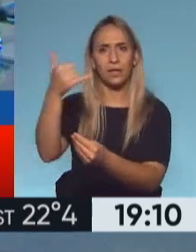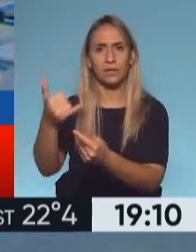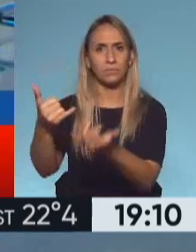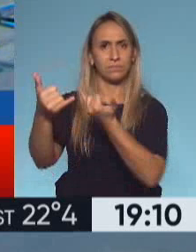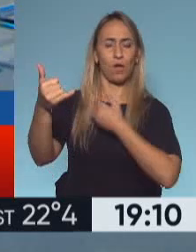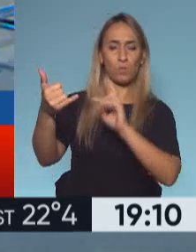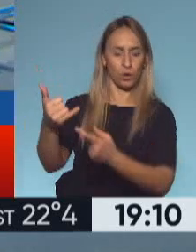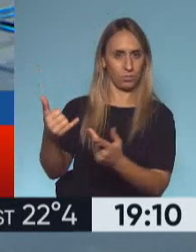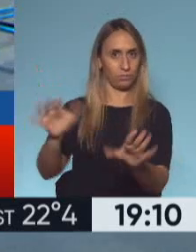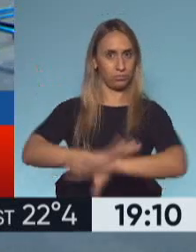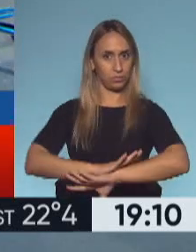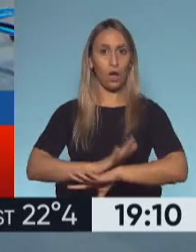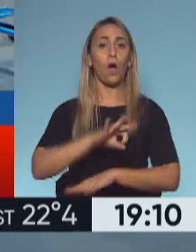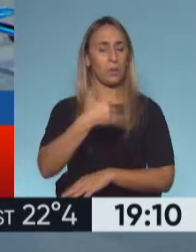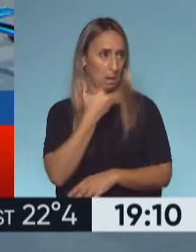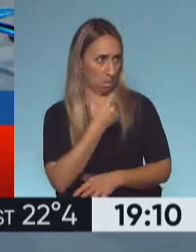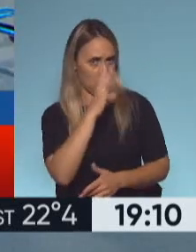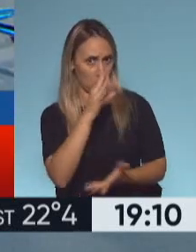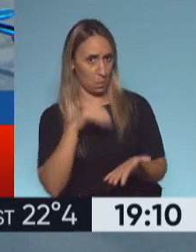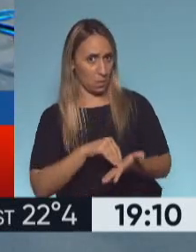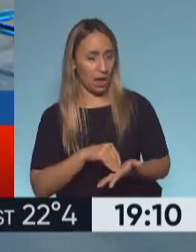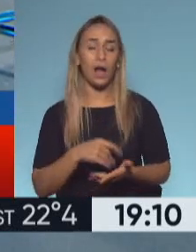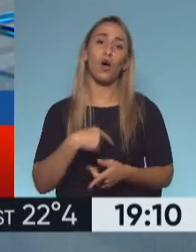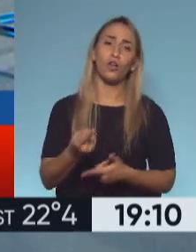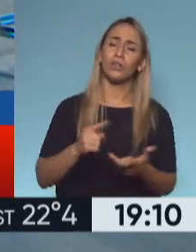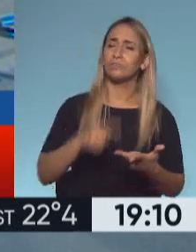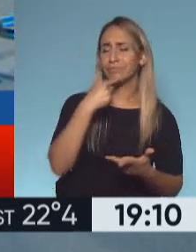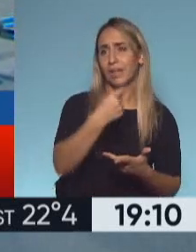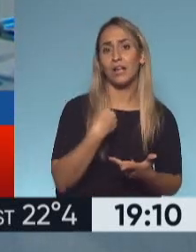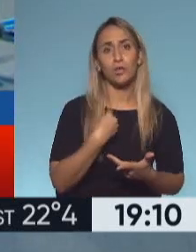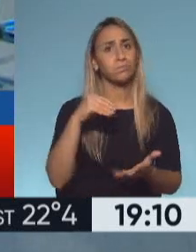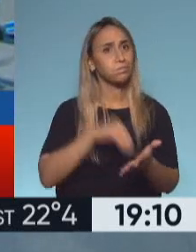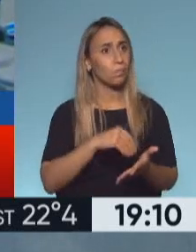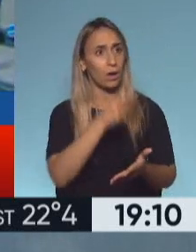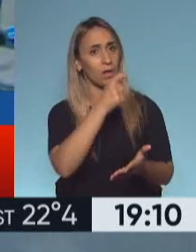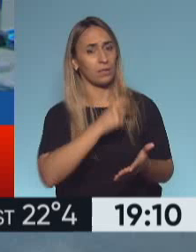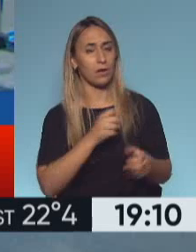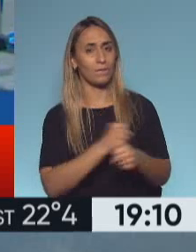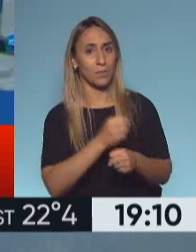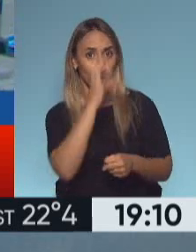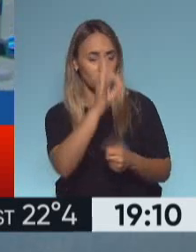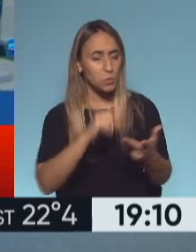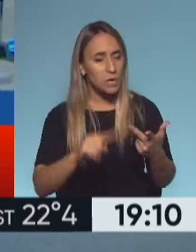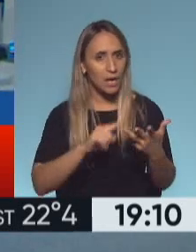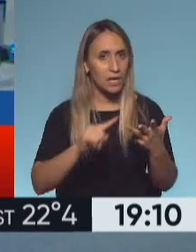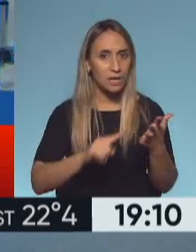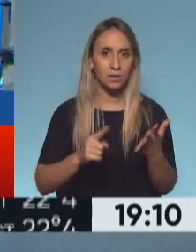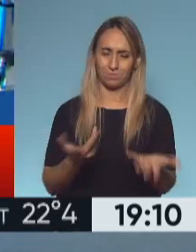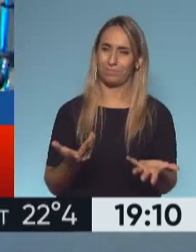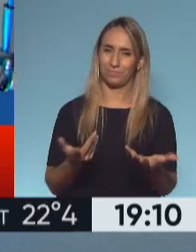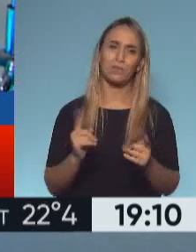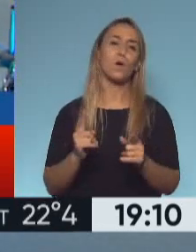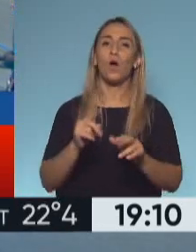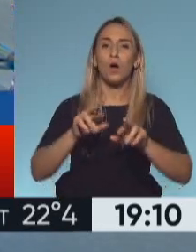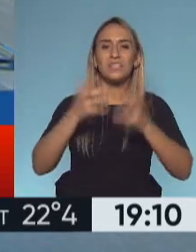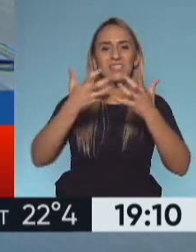inscribí. Otras decían: sí, yo me inscribí, pero no me llegó ninguna notificación del turno. Bueno, lógicamente, la logística, la turnera, por decirlo de alguna